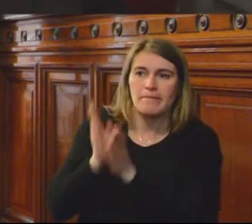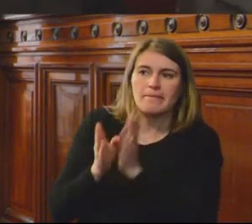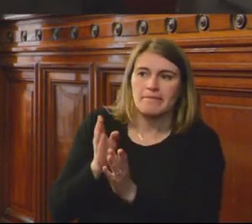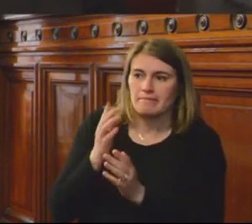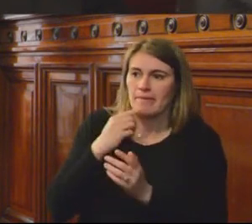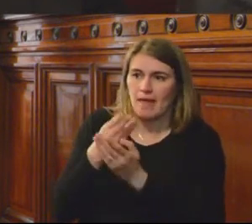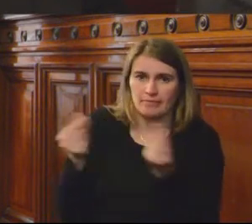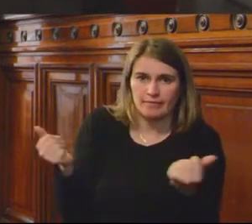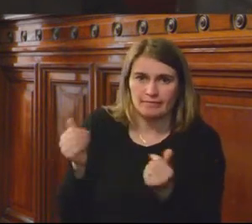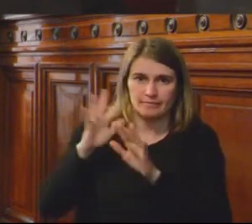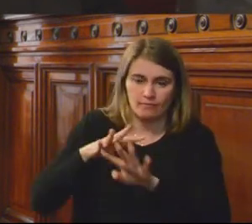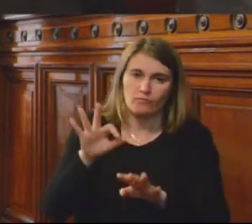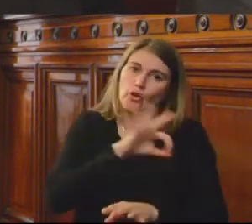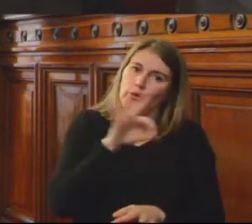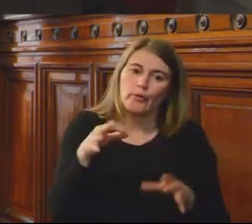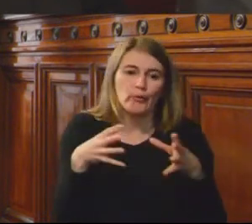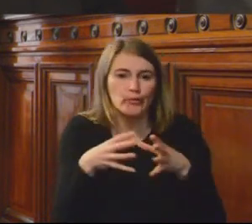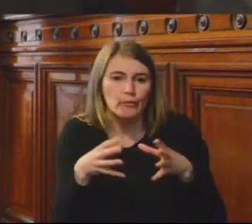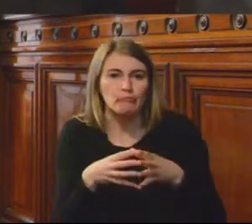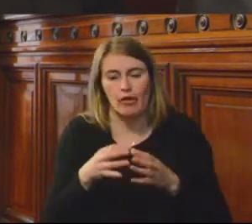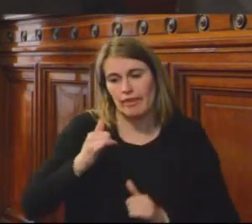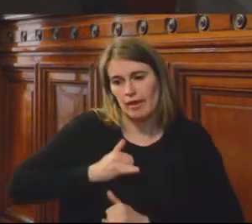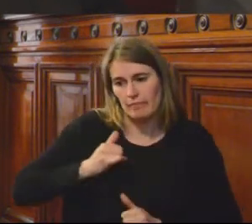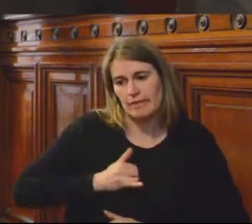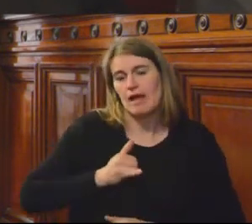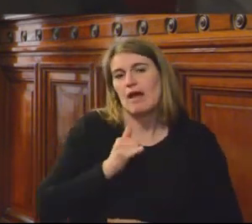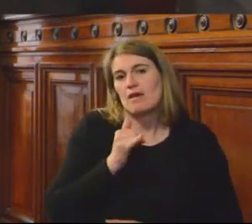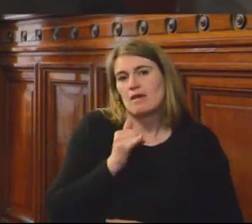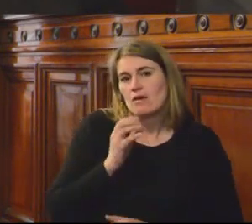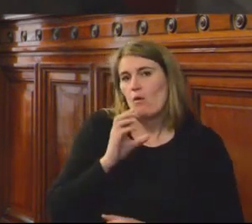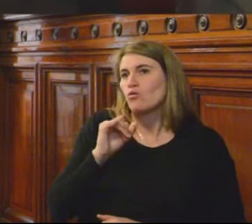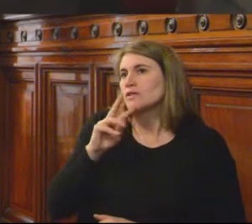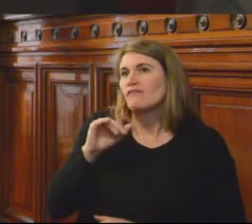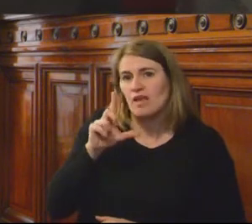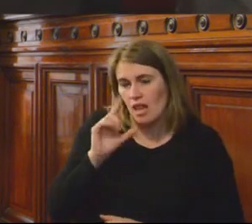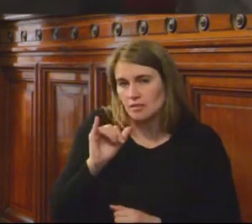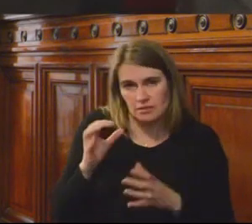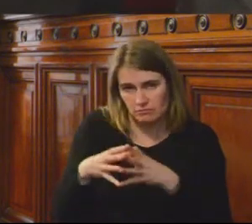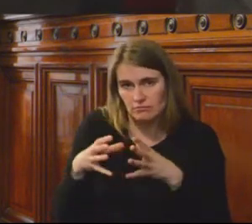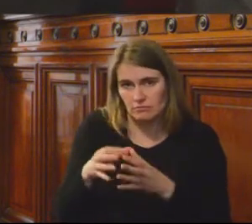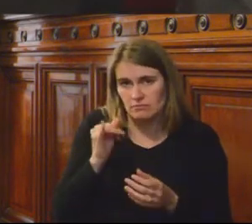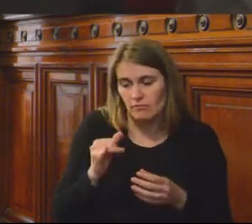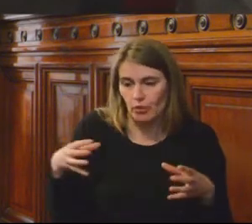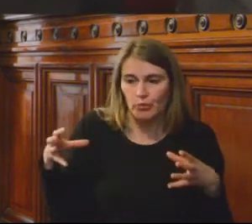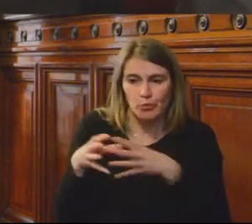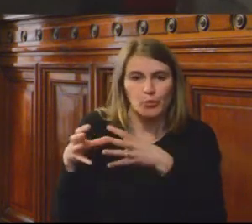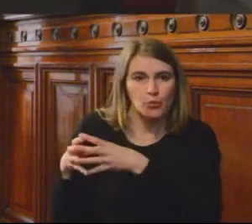Estado o de grupos paramilitares o de civiles que estaban actuando en connivencia o con la quiescencia de estos grupos